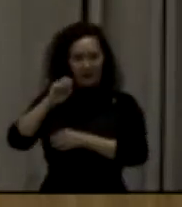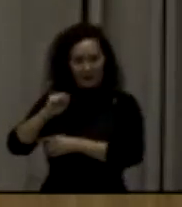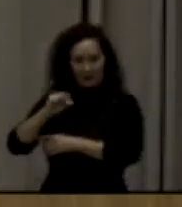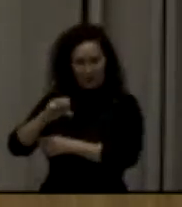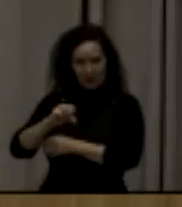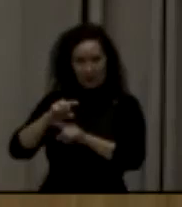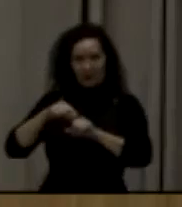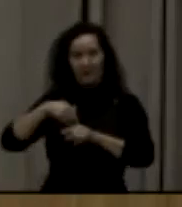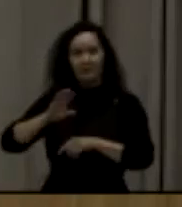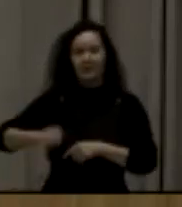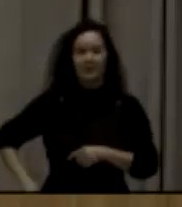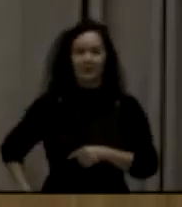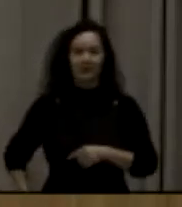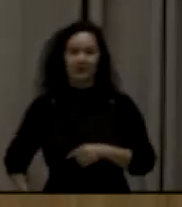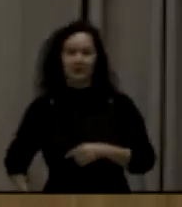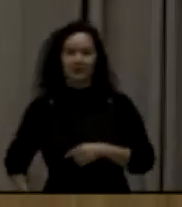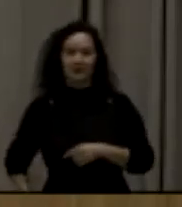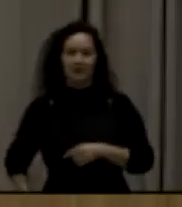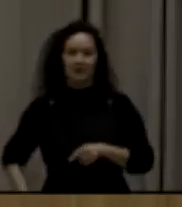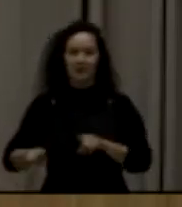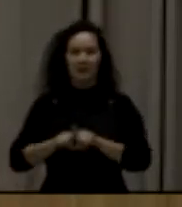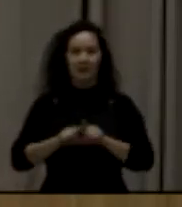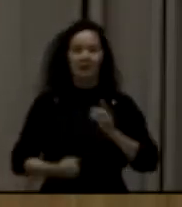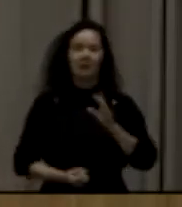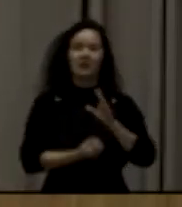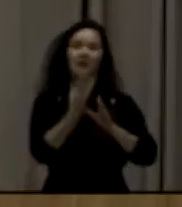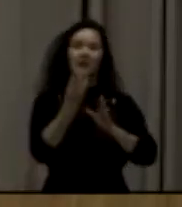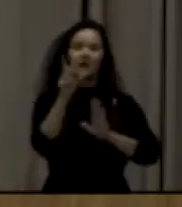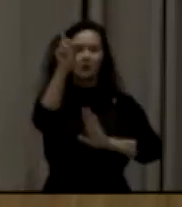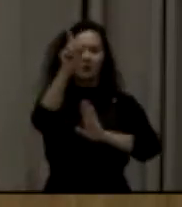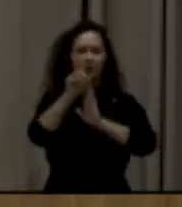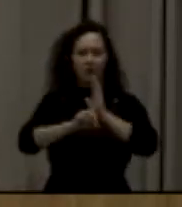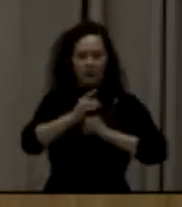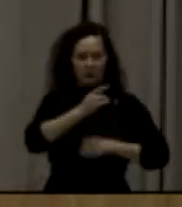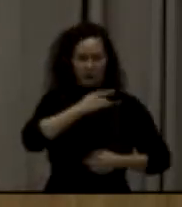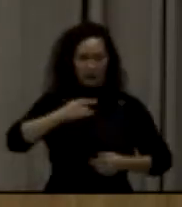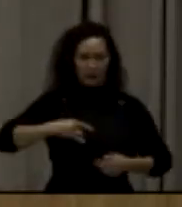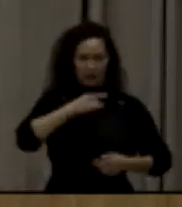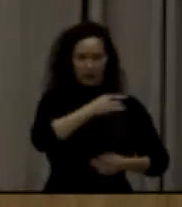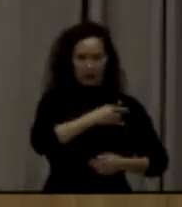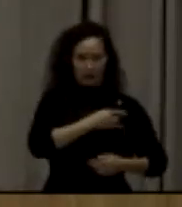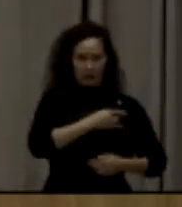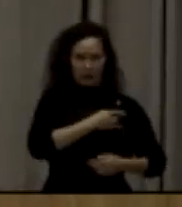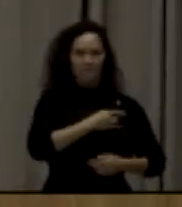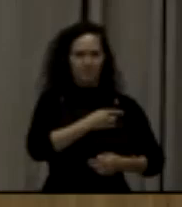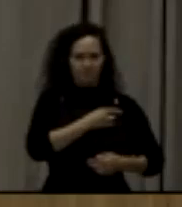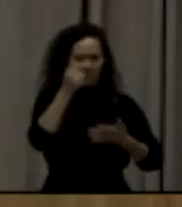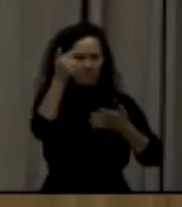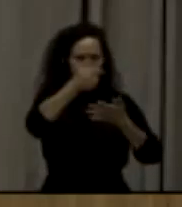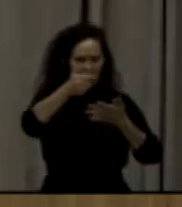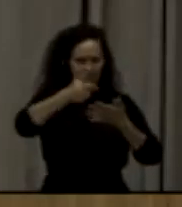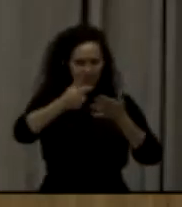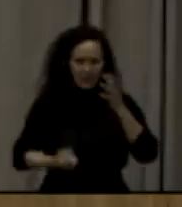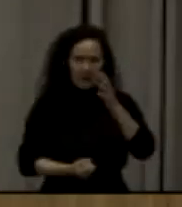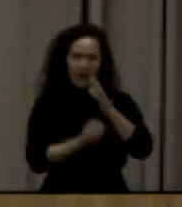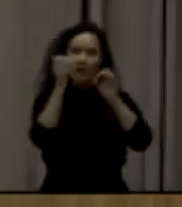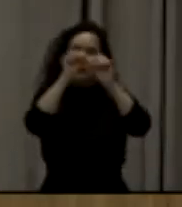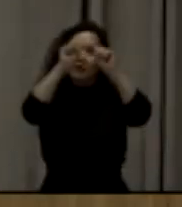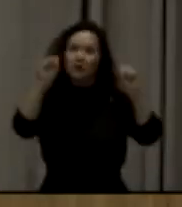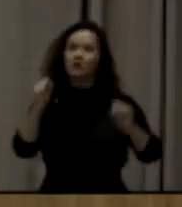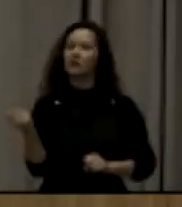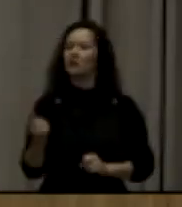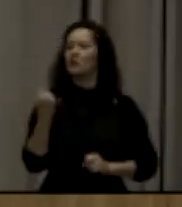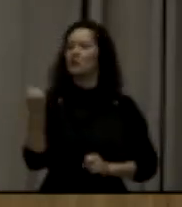y se establece que para garantizar el derecho a la salud el estado creará un sistema